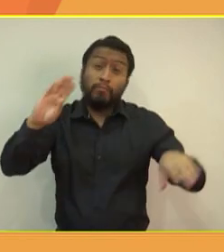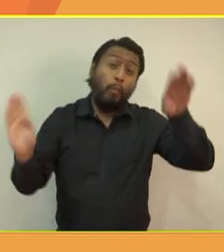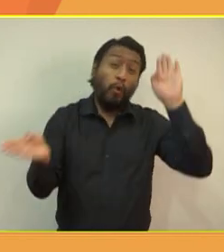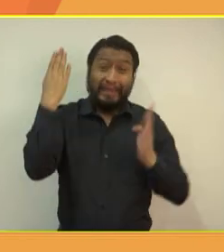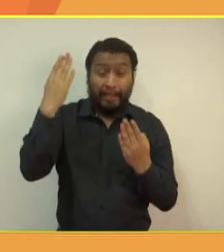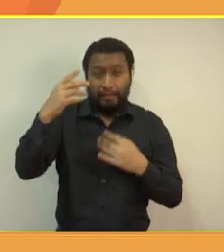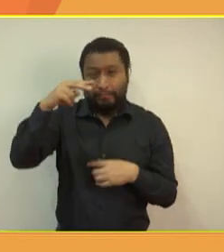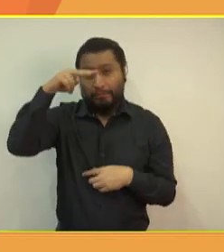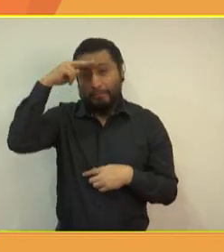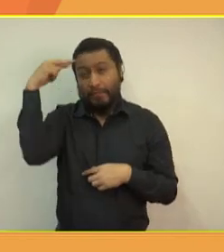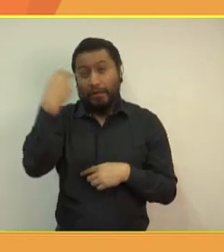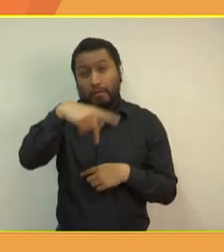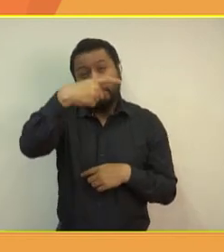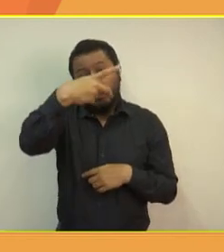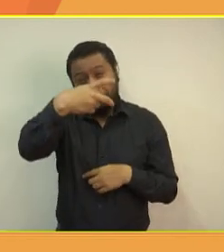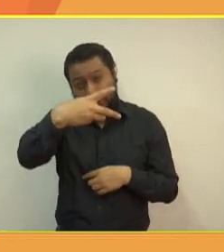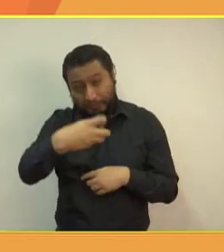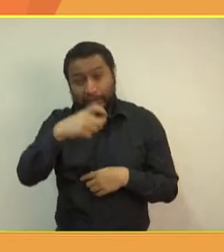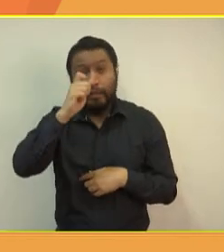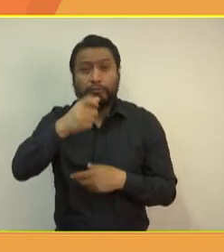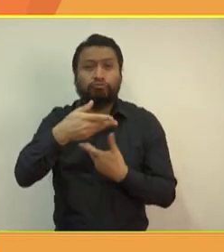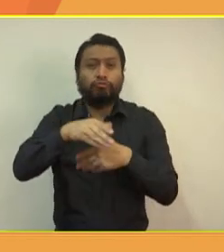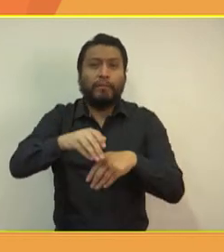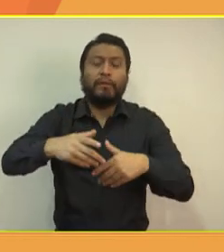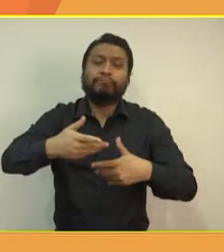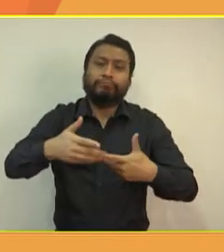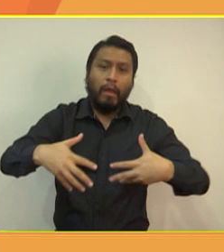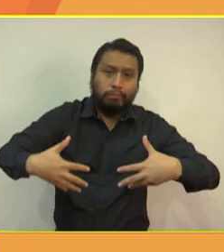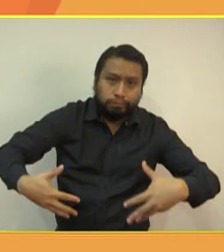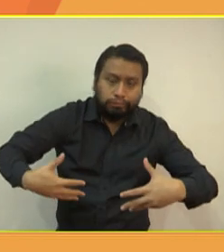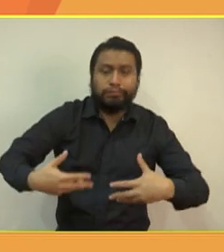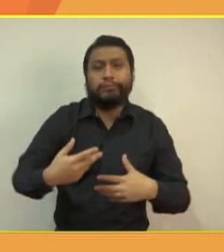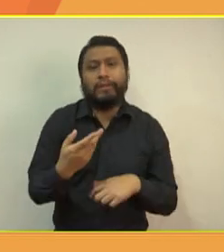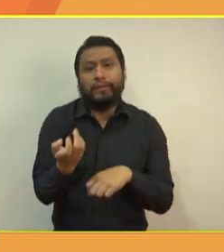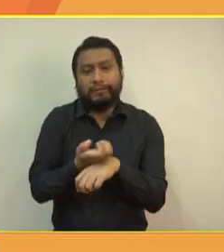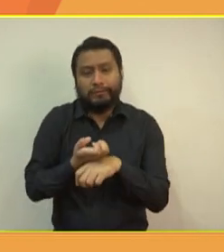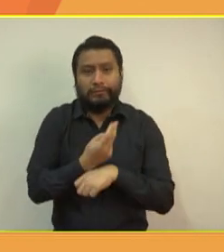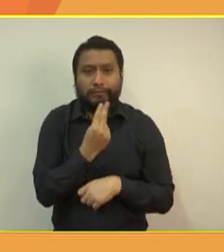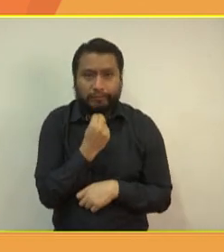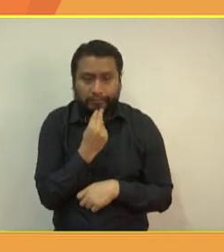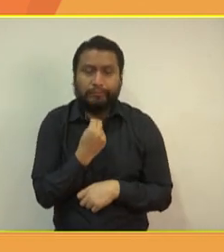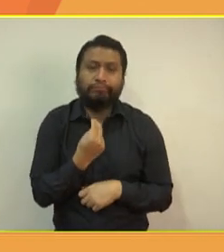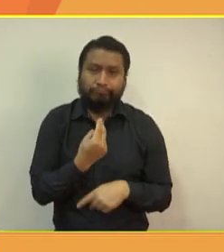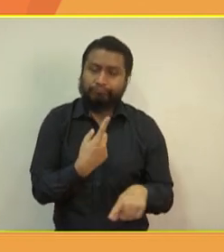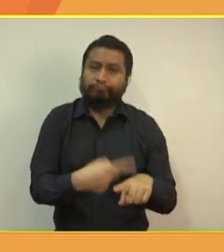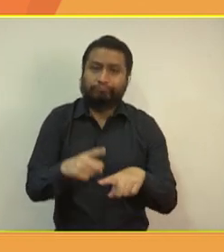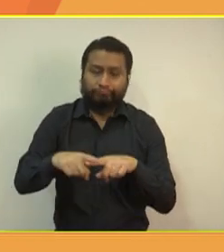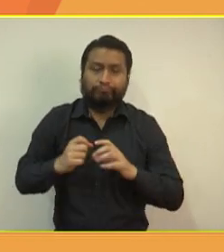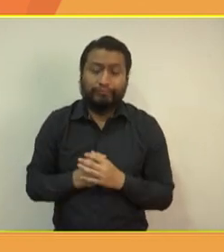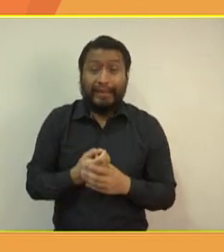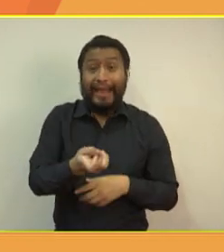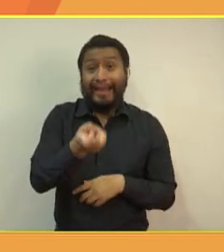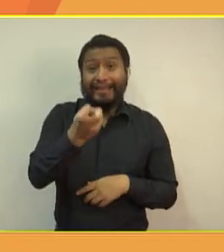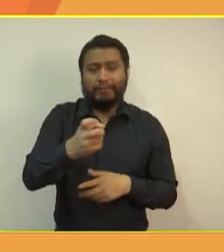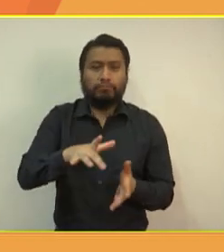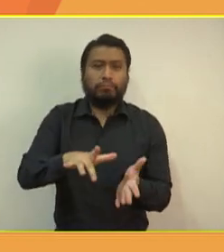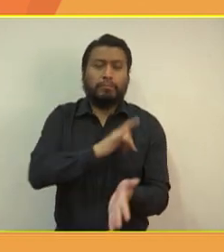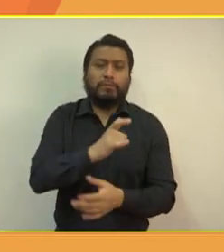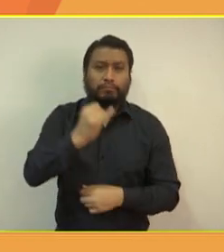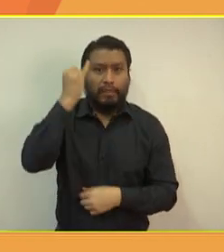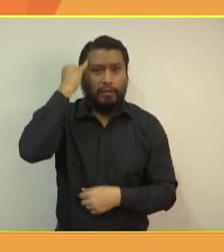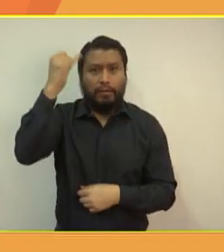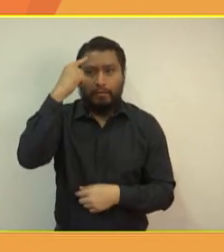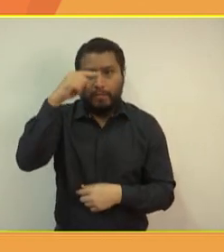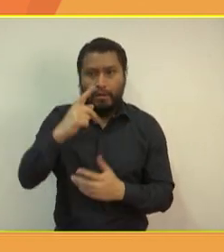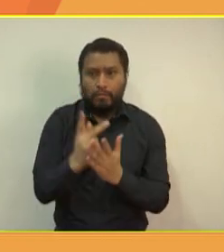sobre diabetes, obesidad y sobrepeso. De ahí es que nació esta idea de nuestro